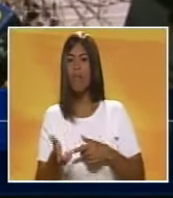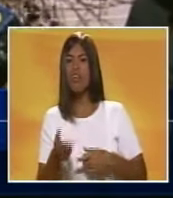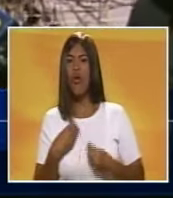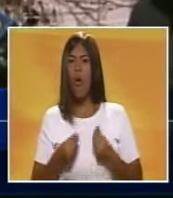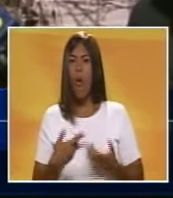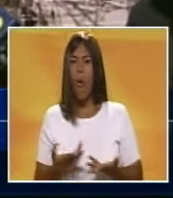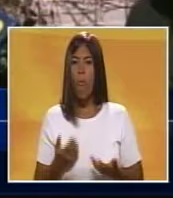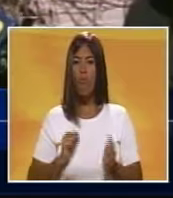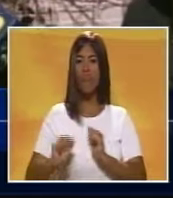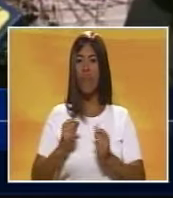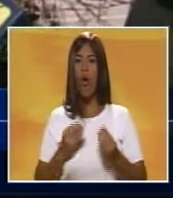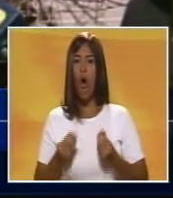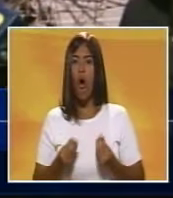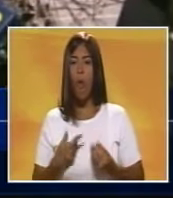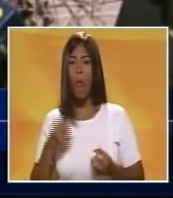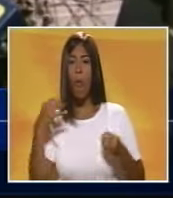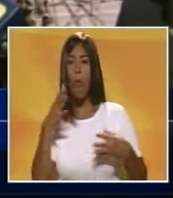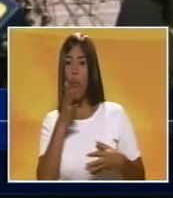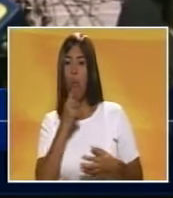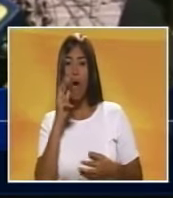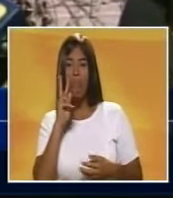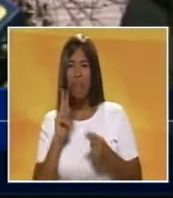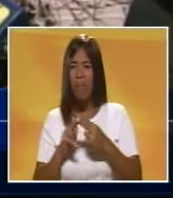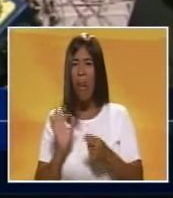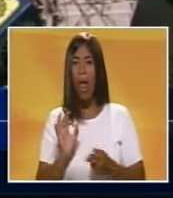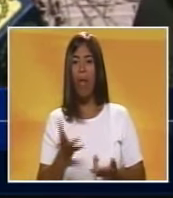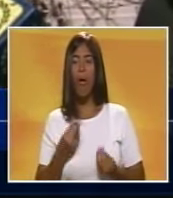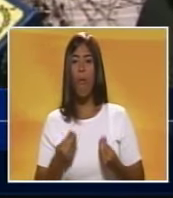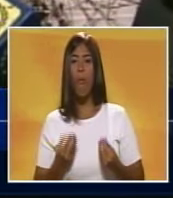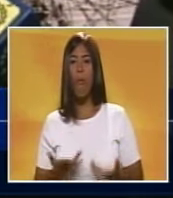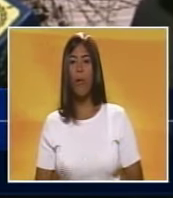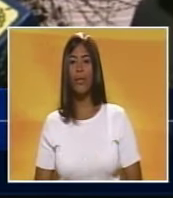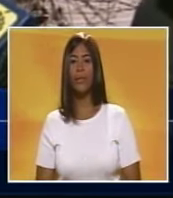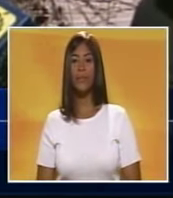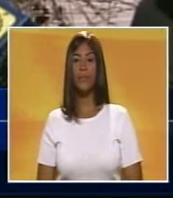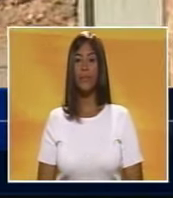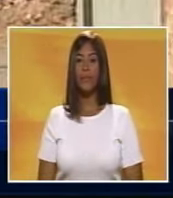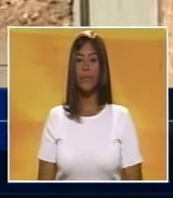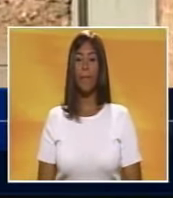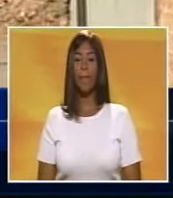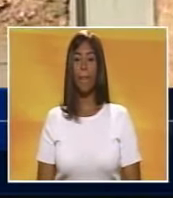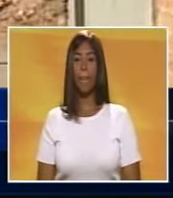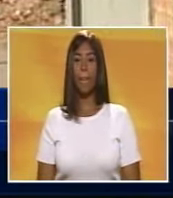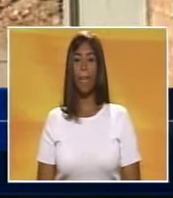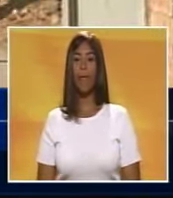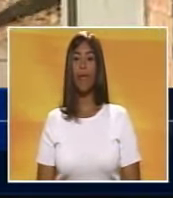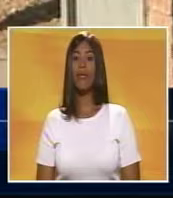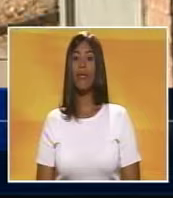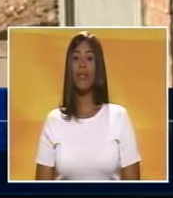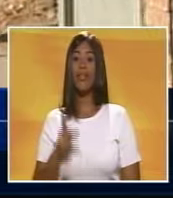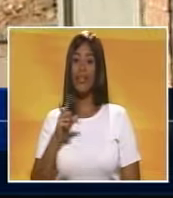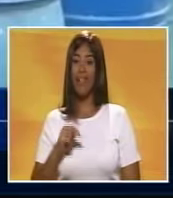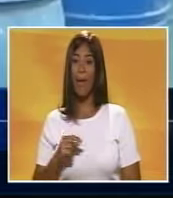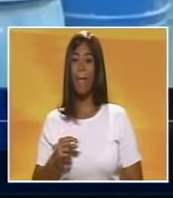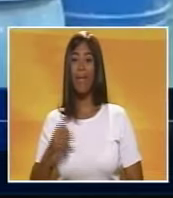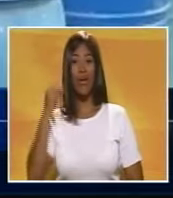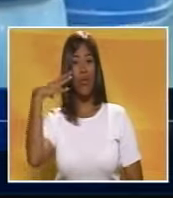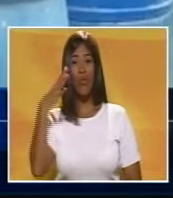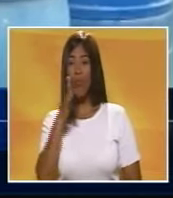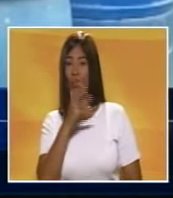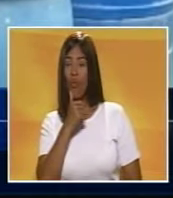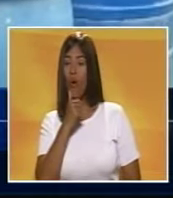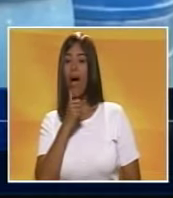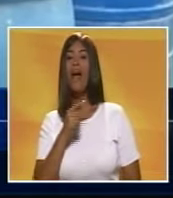¿Cómo nos defendemos? Sin luz y sin nada, si no vemos a la gente cuando se nos mete en la casa. Aunado al tema de la luz está la problemática del